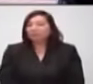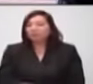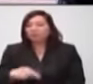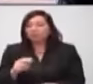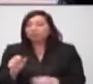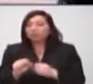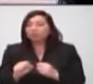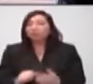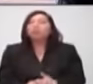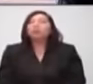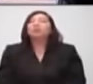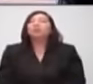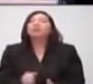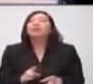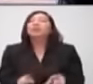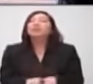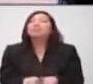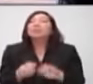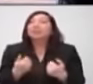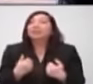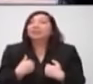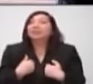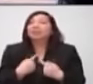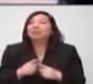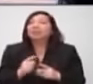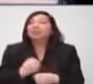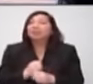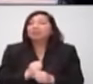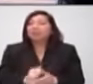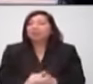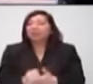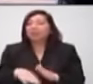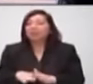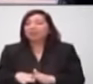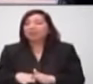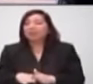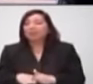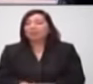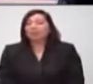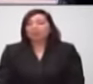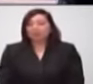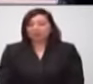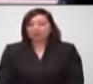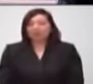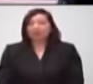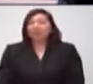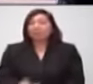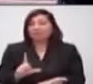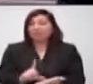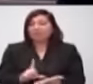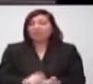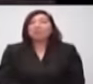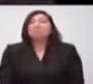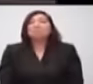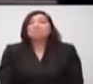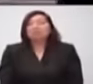norte, sur, oeste, sino que también tenemos una serie de obras que están dentro del centro de Lima, mejor dicho, que